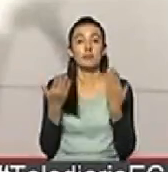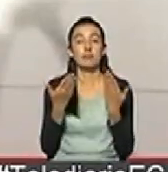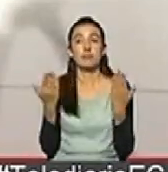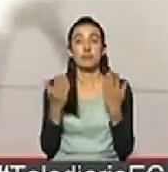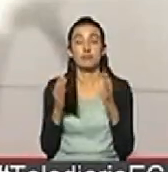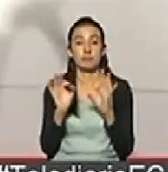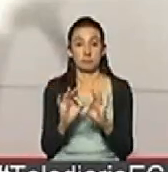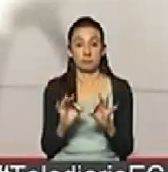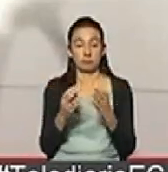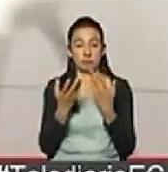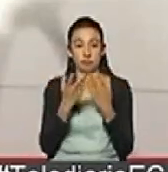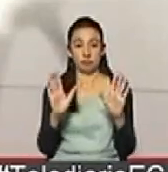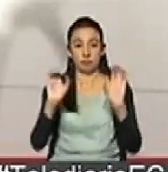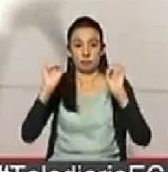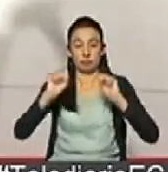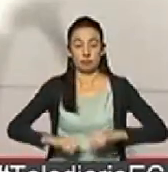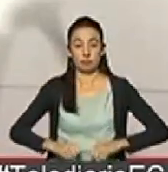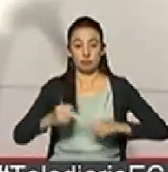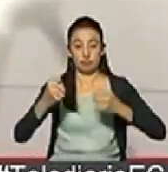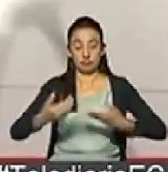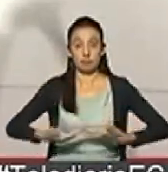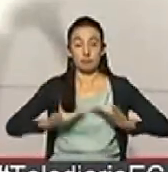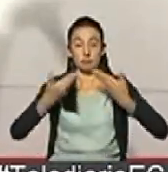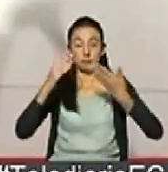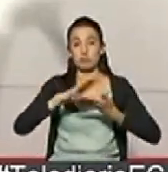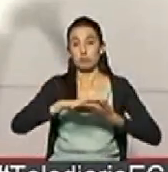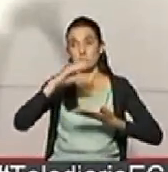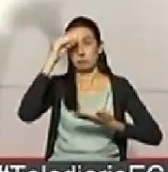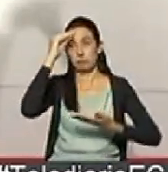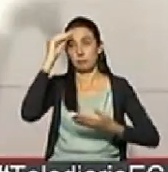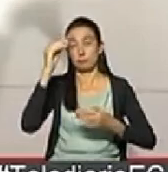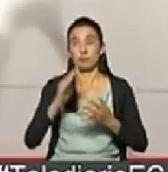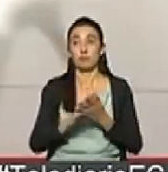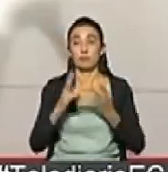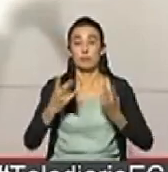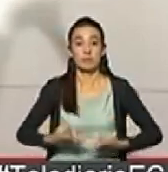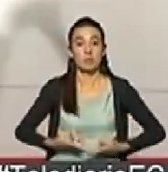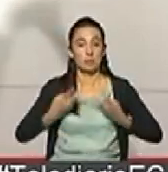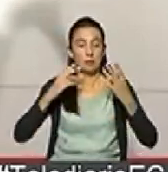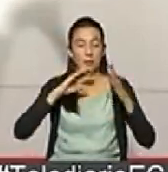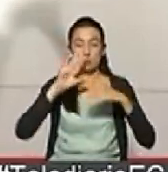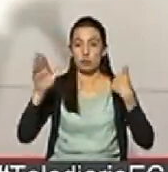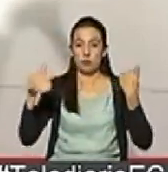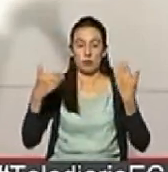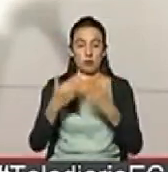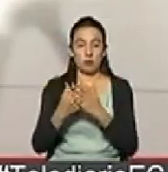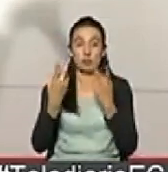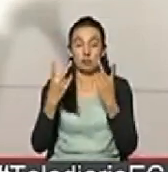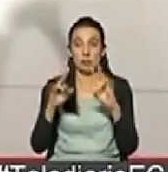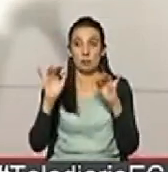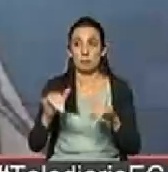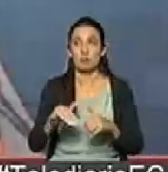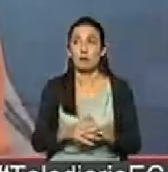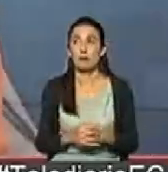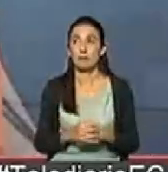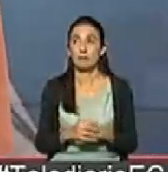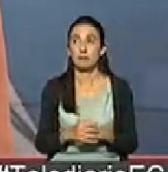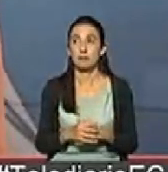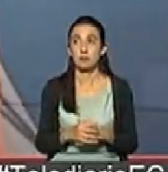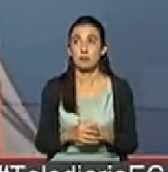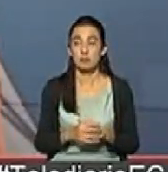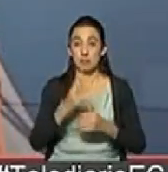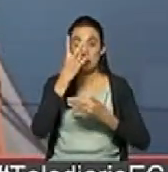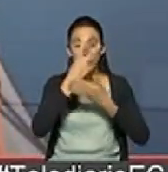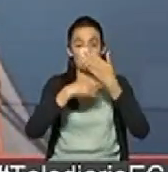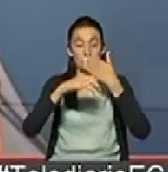apertura de que somos también aprendices de esta vida. Estamos en un constante aprendizaje y por eso estamos también trabajando. ¿Pero cómo detecto que mi hijo